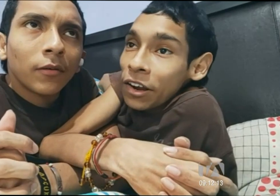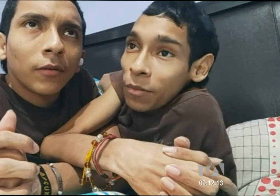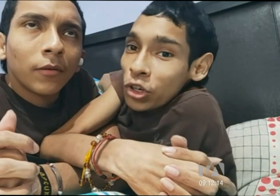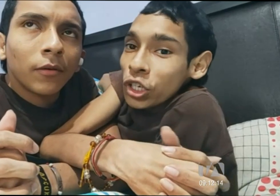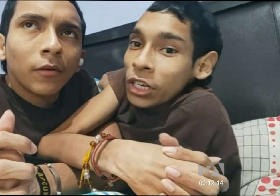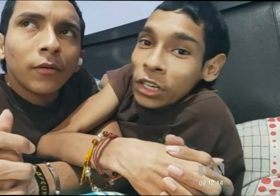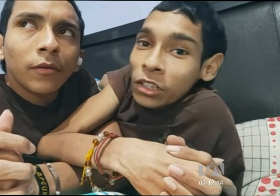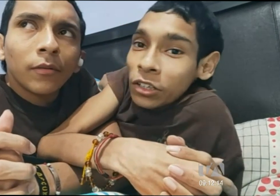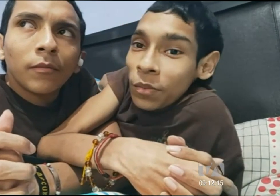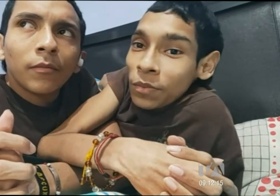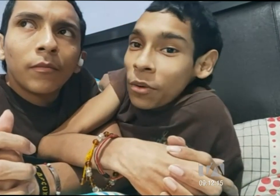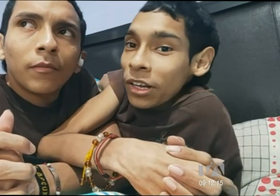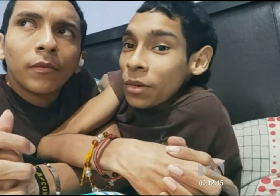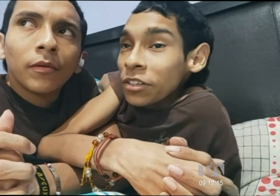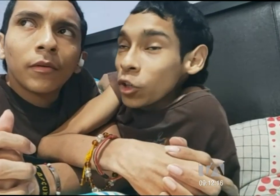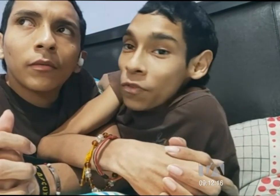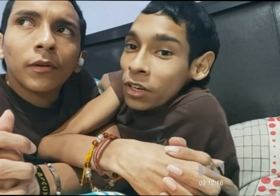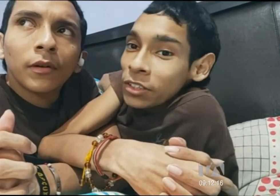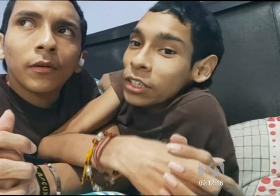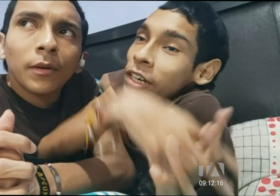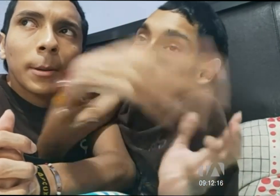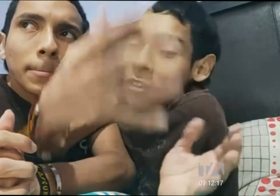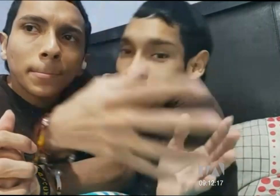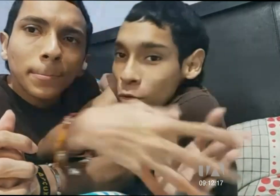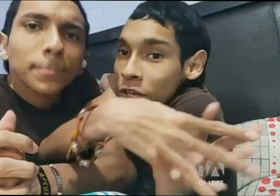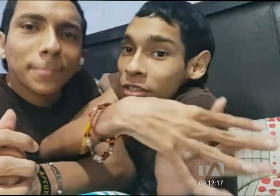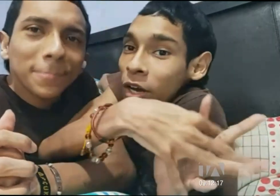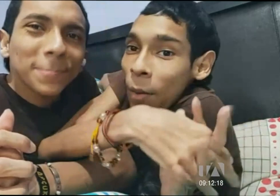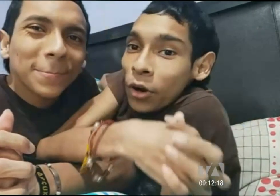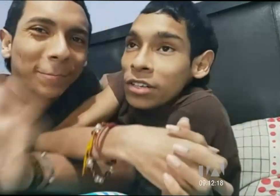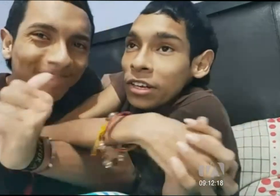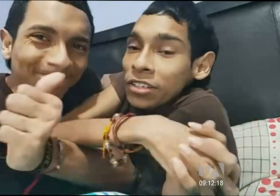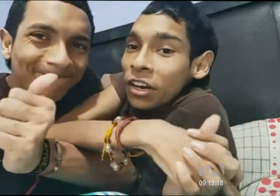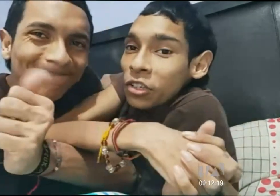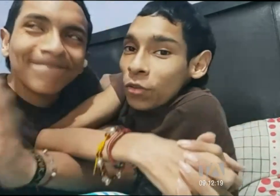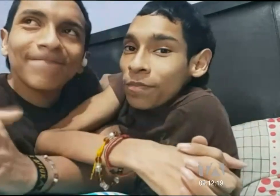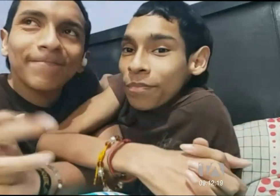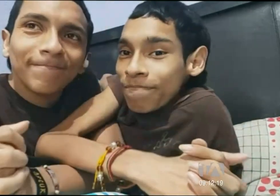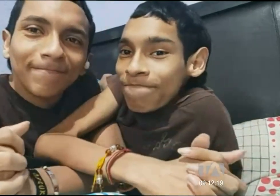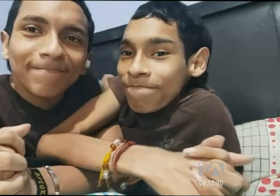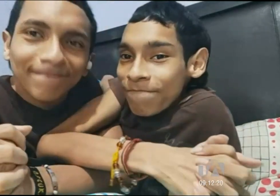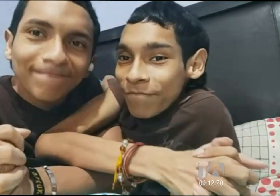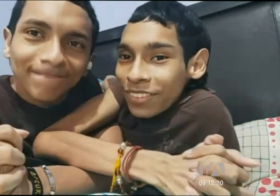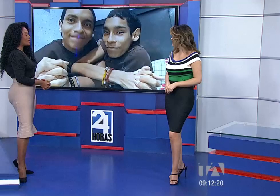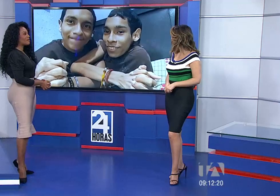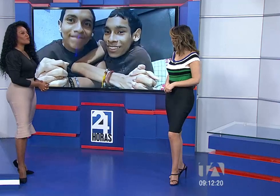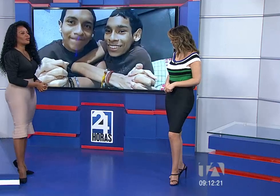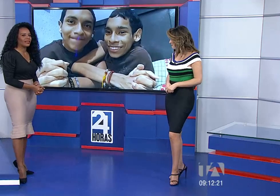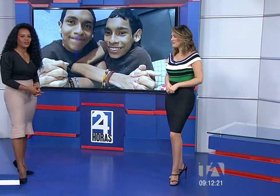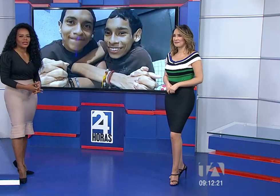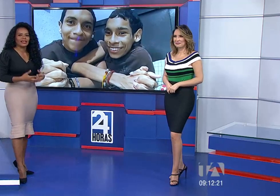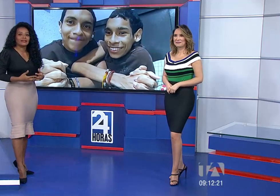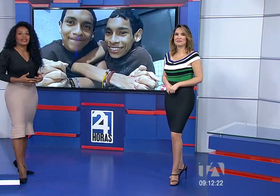carrera que queremos. Y de verdad me siento muy feliz y agradecido a ustedes por hacer esa gestión. Perfecto, nosotros